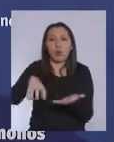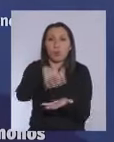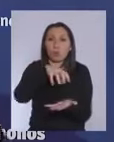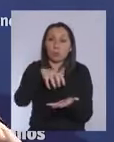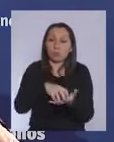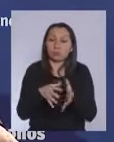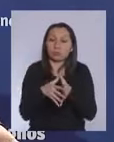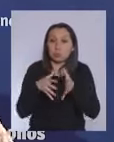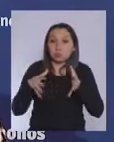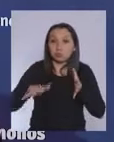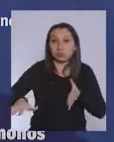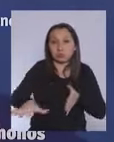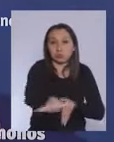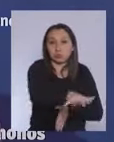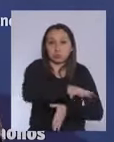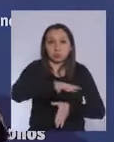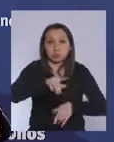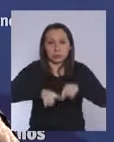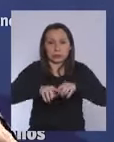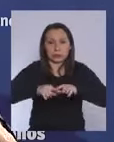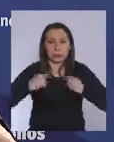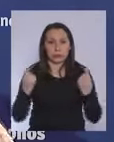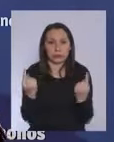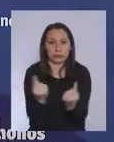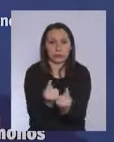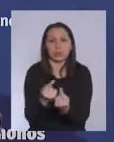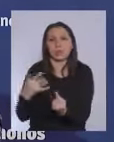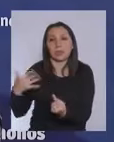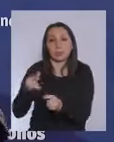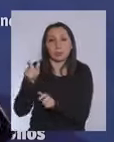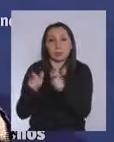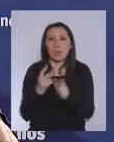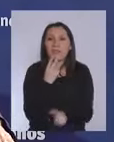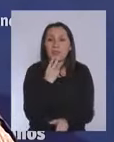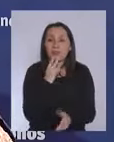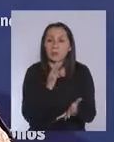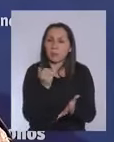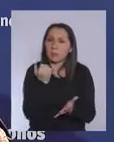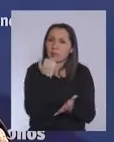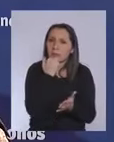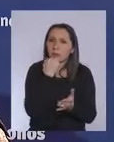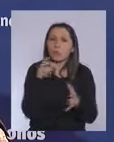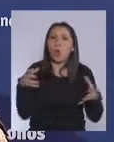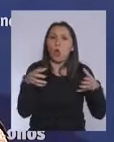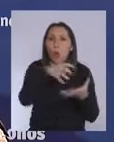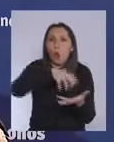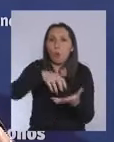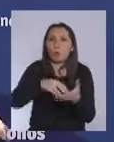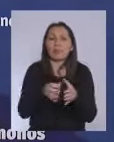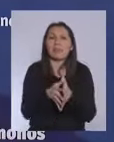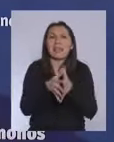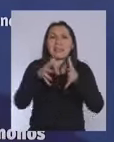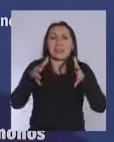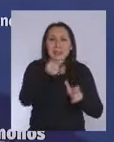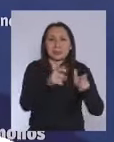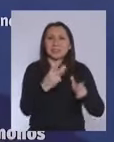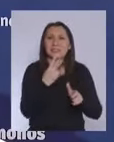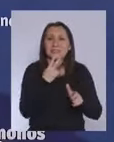gigante con una cantidad muy importante de habitantes si no me equivoco es la comuna más grande de